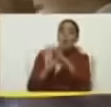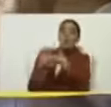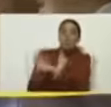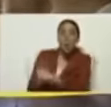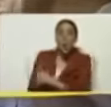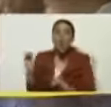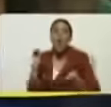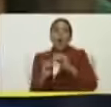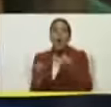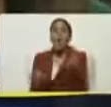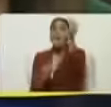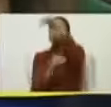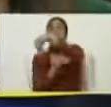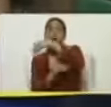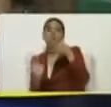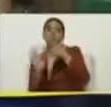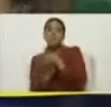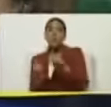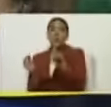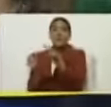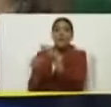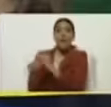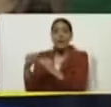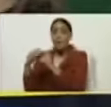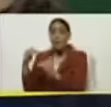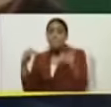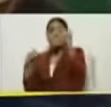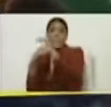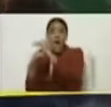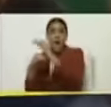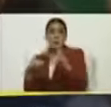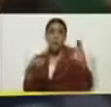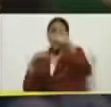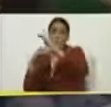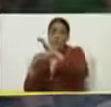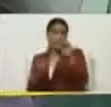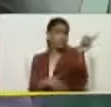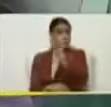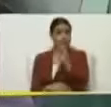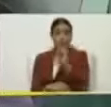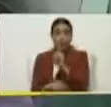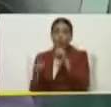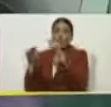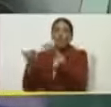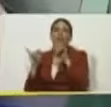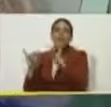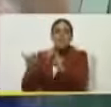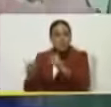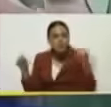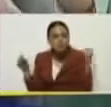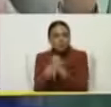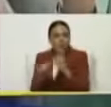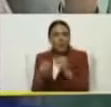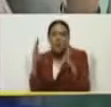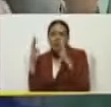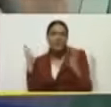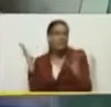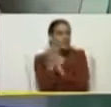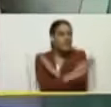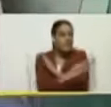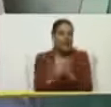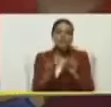a ser gestores del esfuerzo, a ser gestores del esfuerzo de ustedes. Ya eso lo hemos debatido